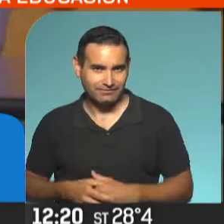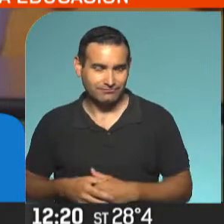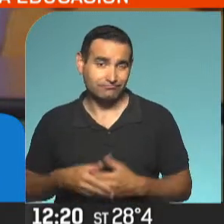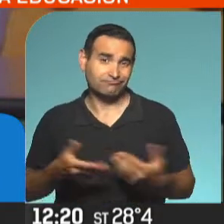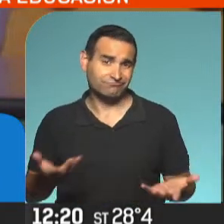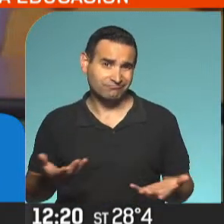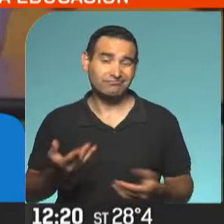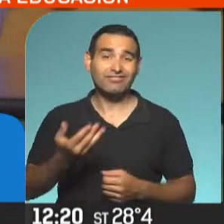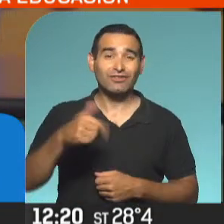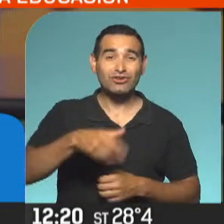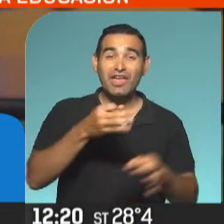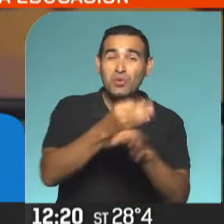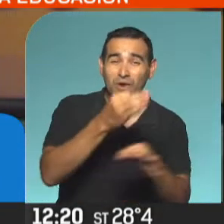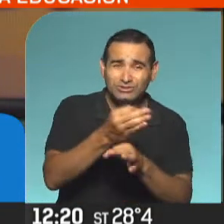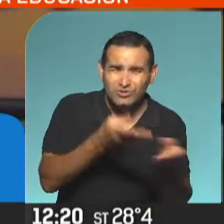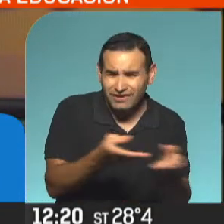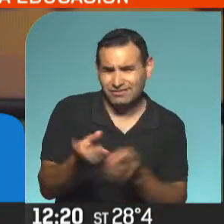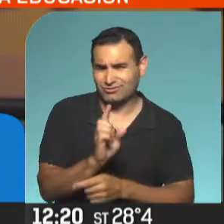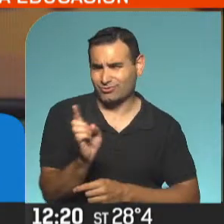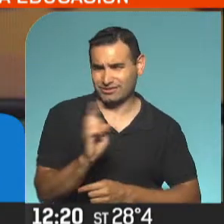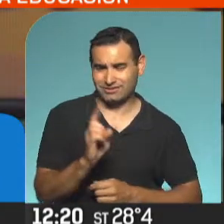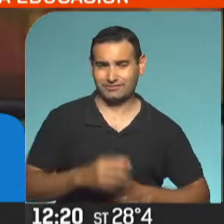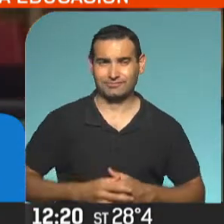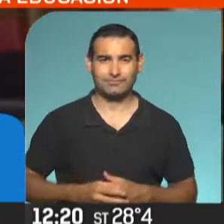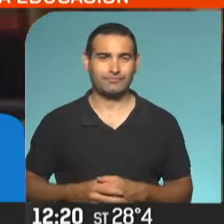Entonces, lejos estamos de que la educación sea un servicio. A ver,